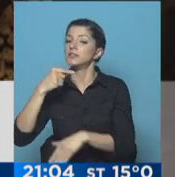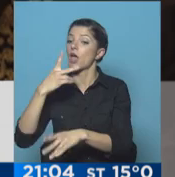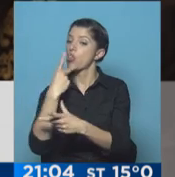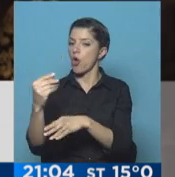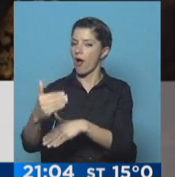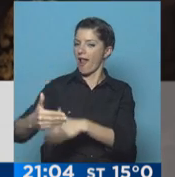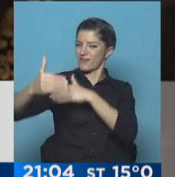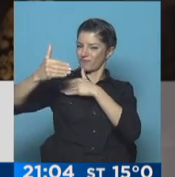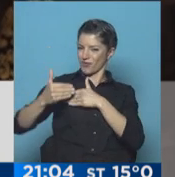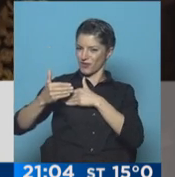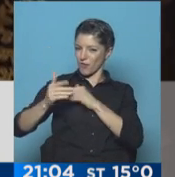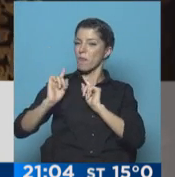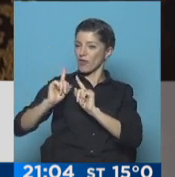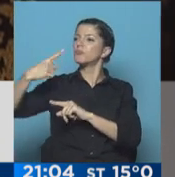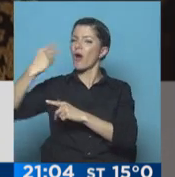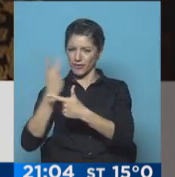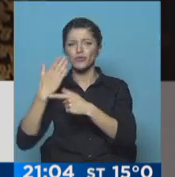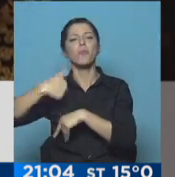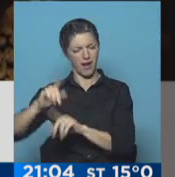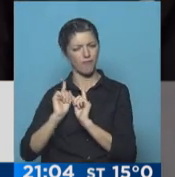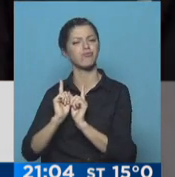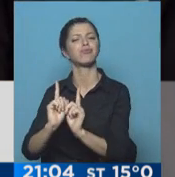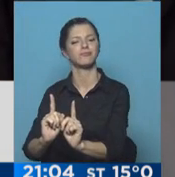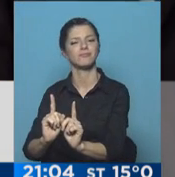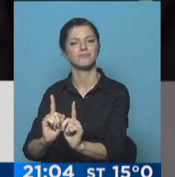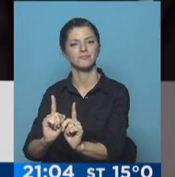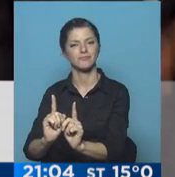solo paso marcha atrás.